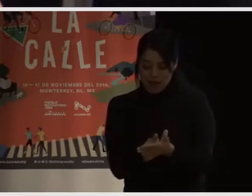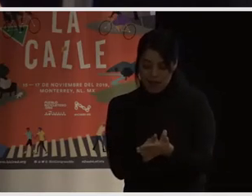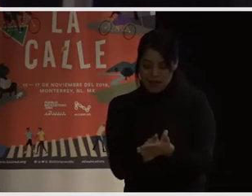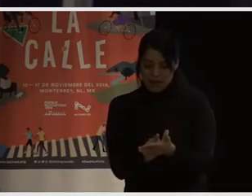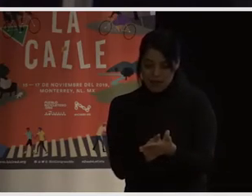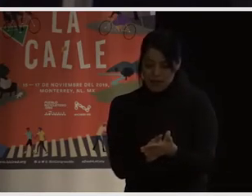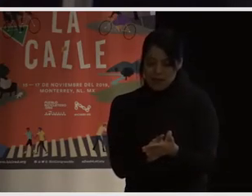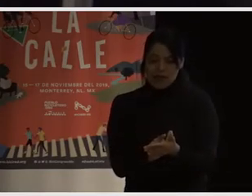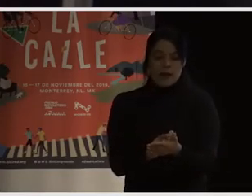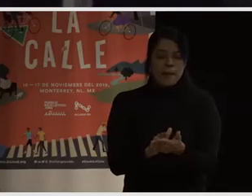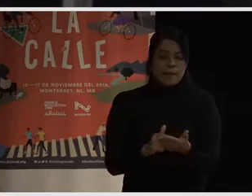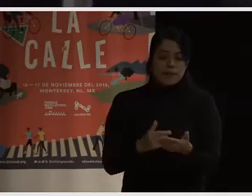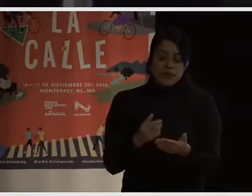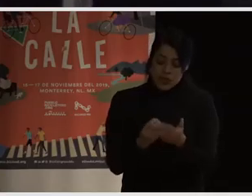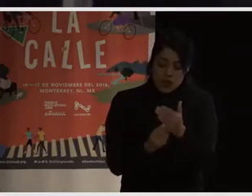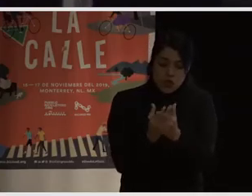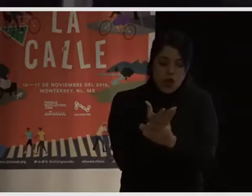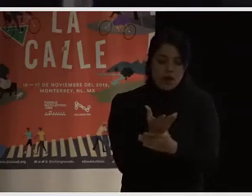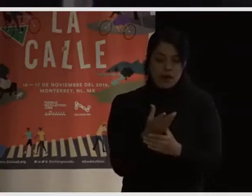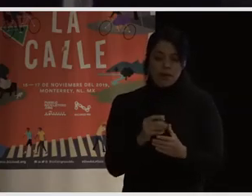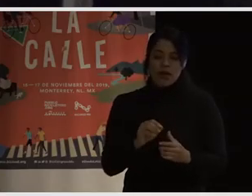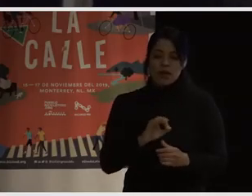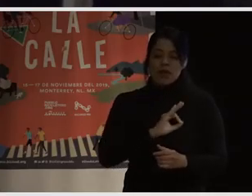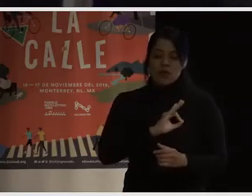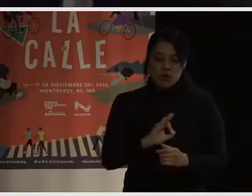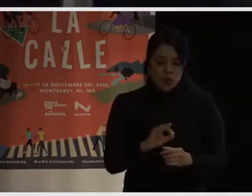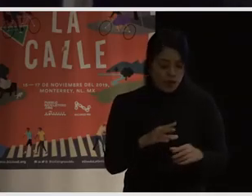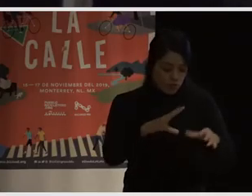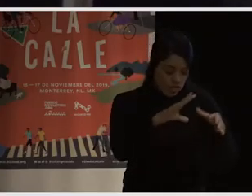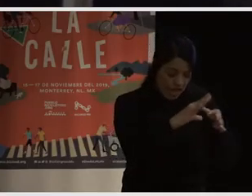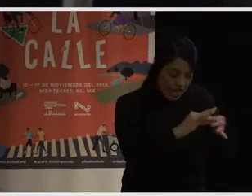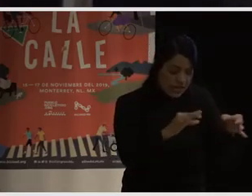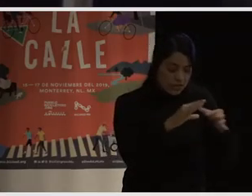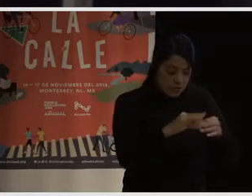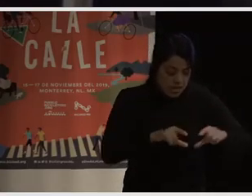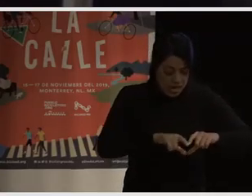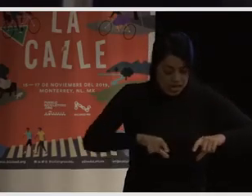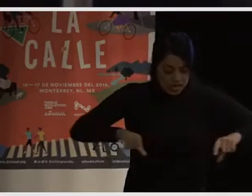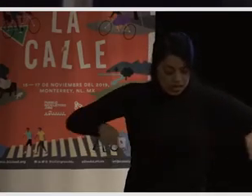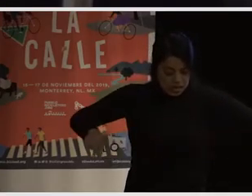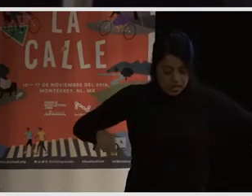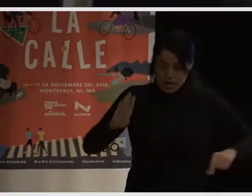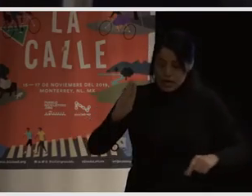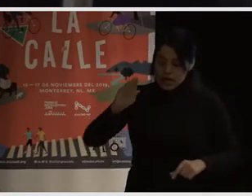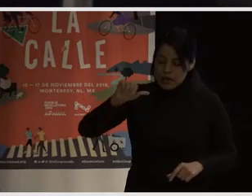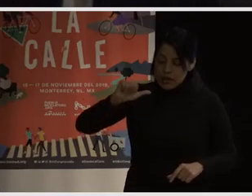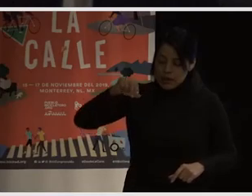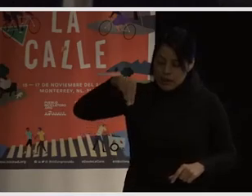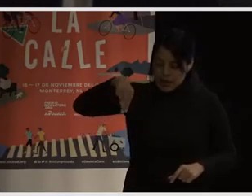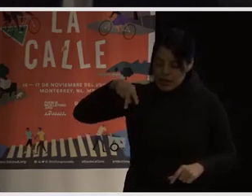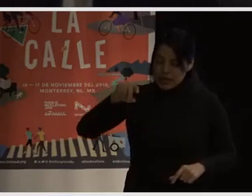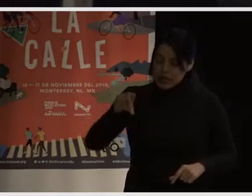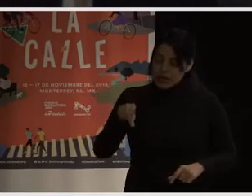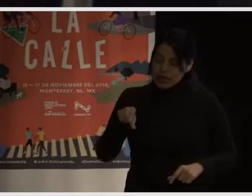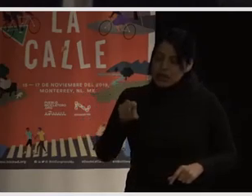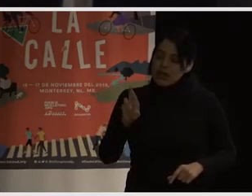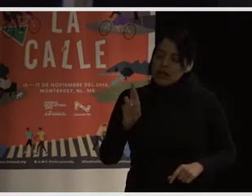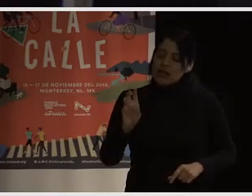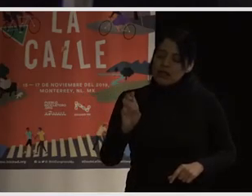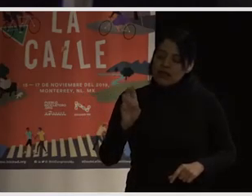sensibles o actualizados para que podamos tener esa claridad en la banqueta aún y cuando se apruebe este